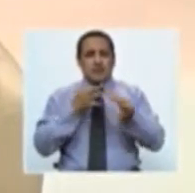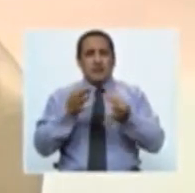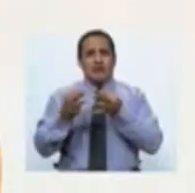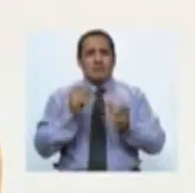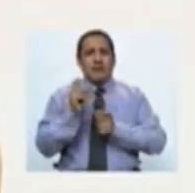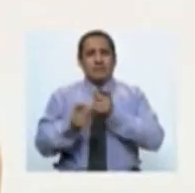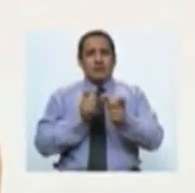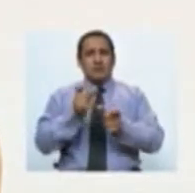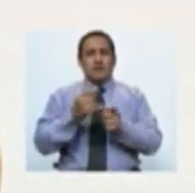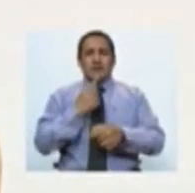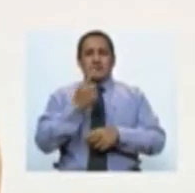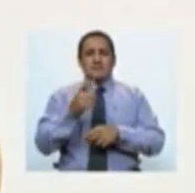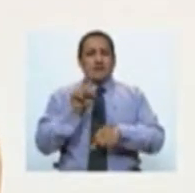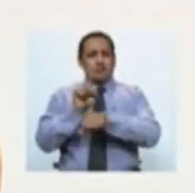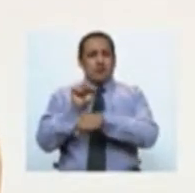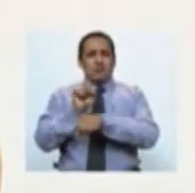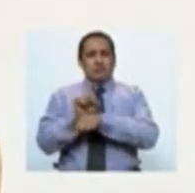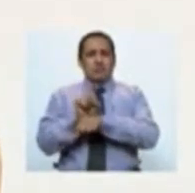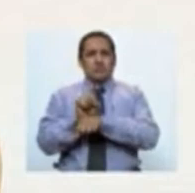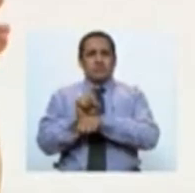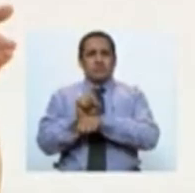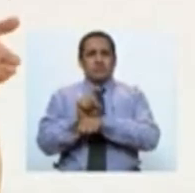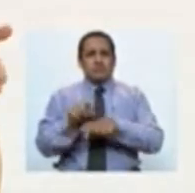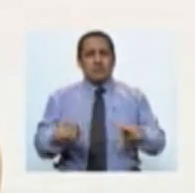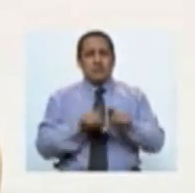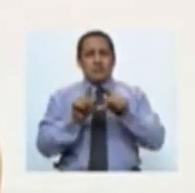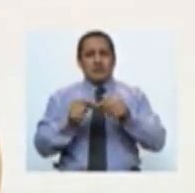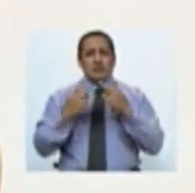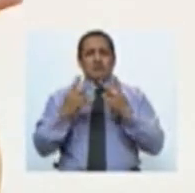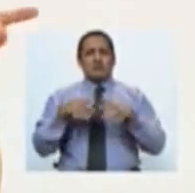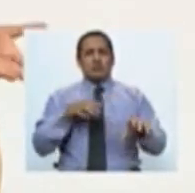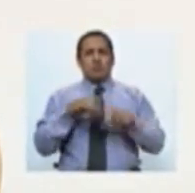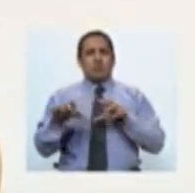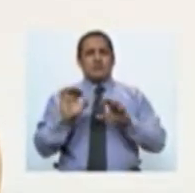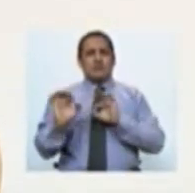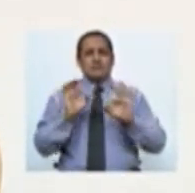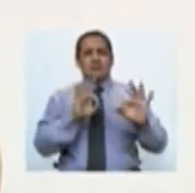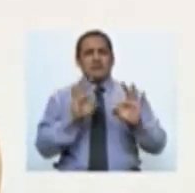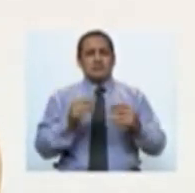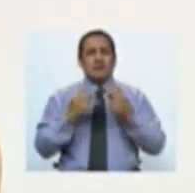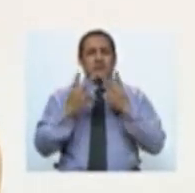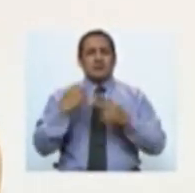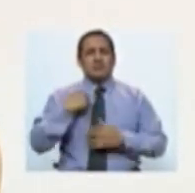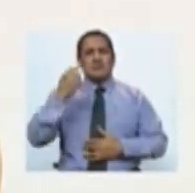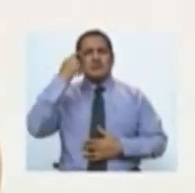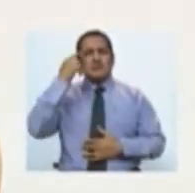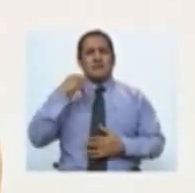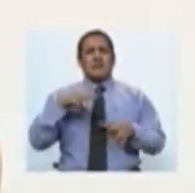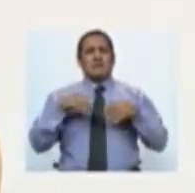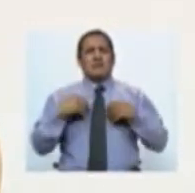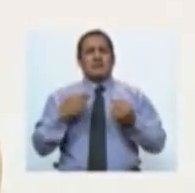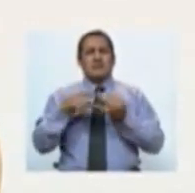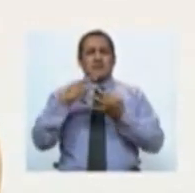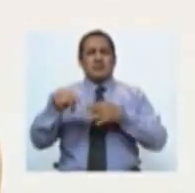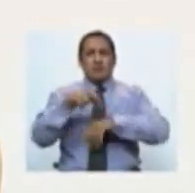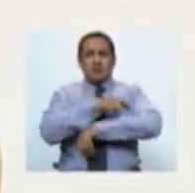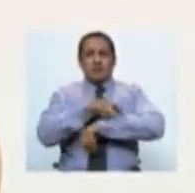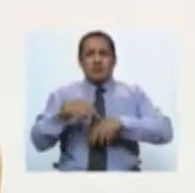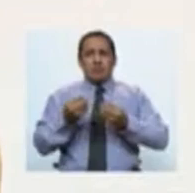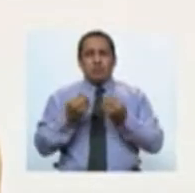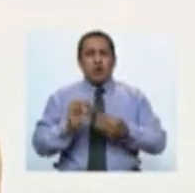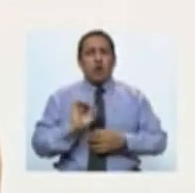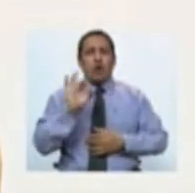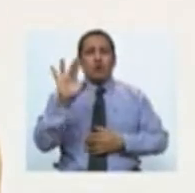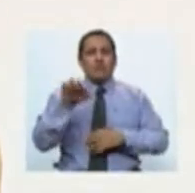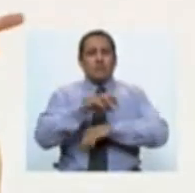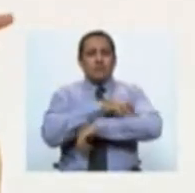indicado para gente que está en educación y efectivamente no hace esa misma atingencia respecto a otras profesiones, porque